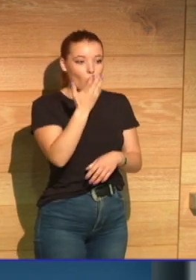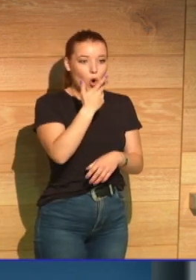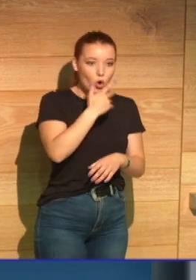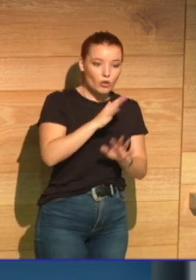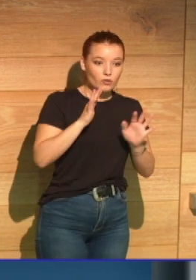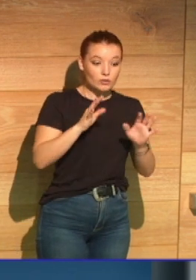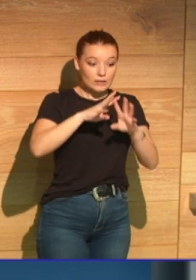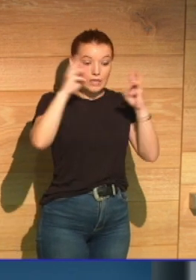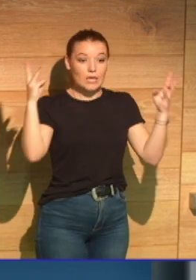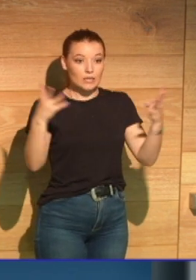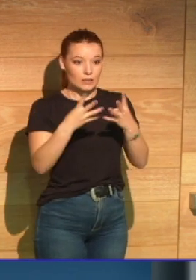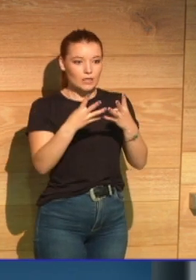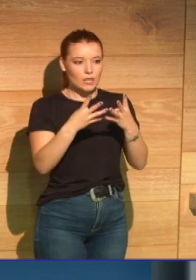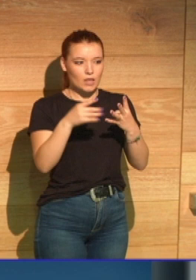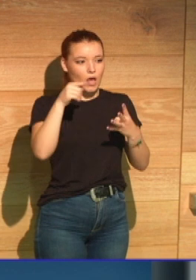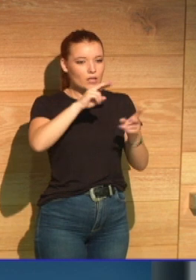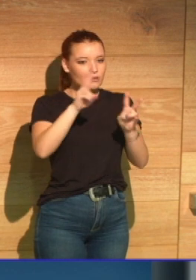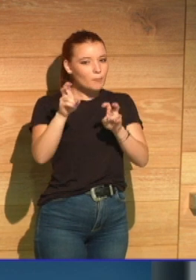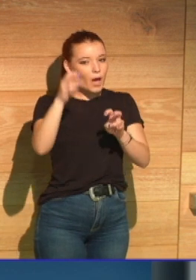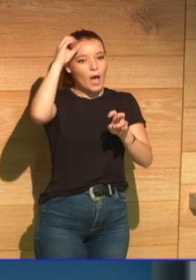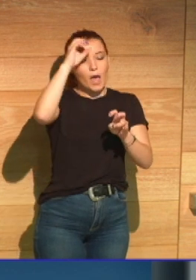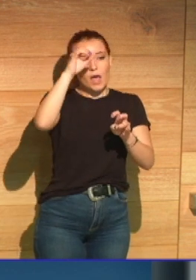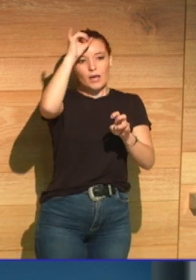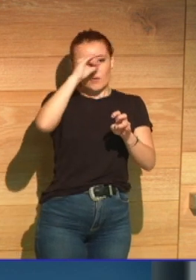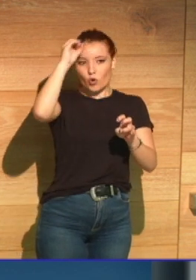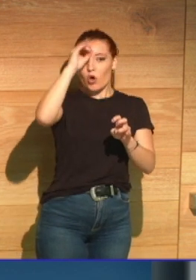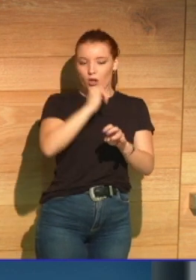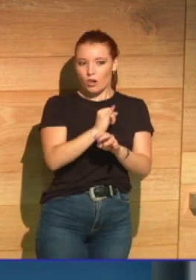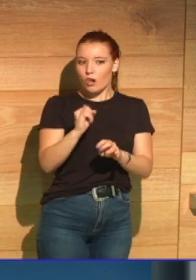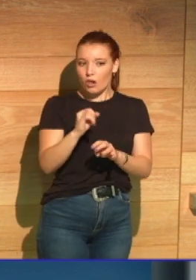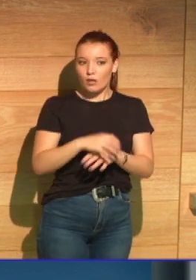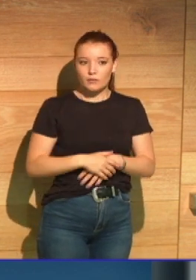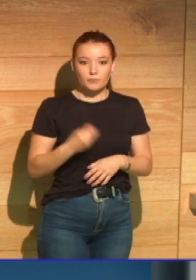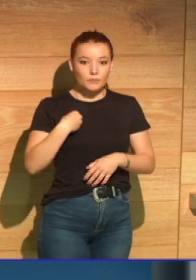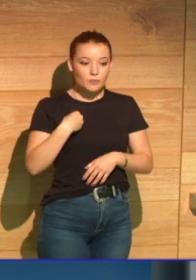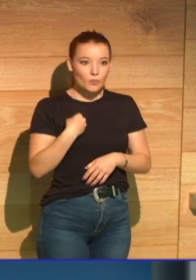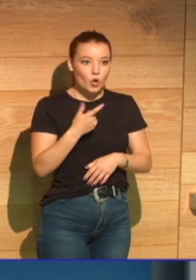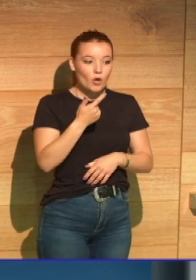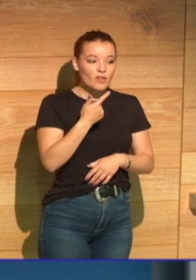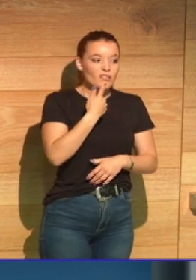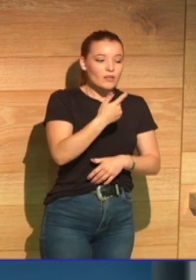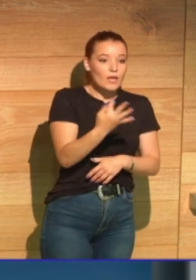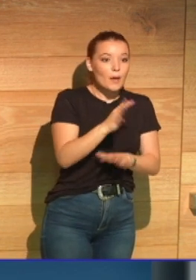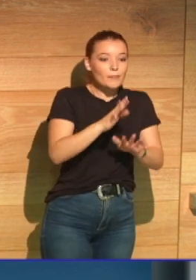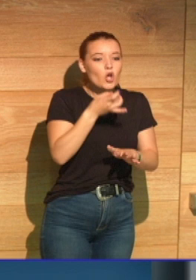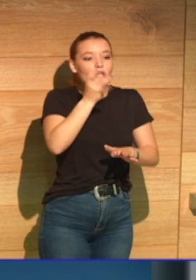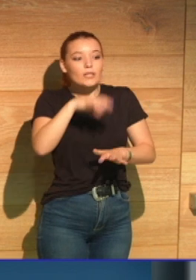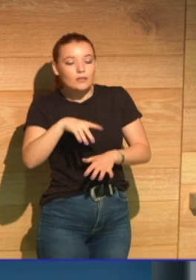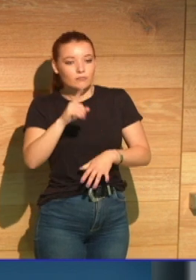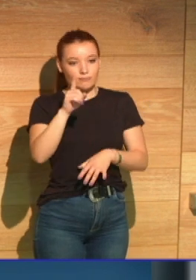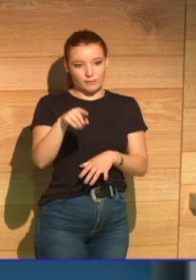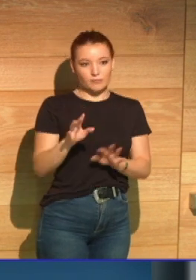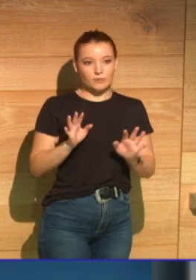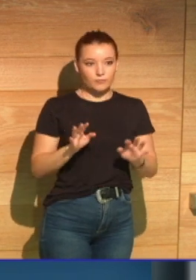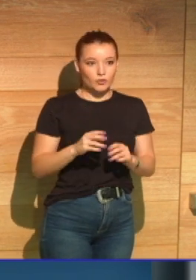hay una serie de nichos ideológicos, es decir, es importante no solamente de lo que estamos hablando, sino quién lo dice. Y en ese contexto de